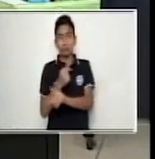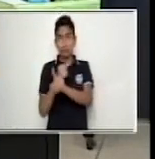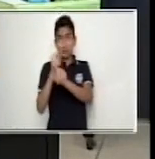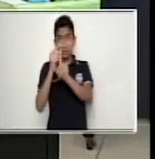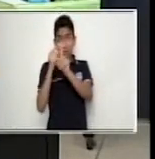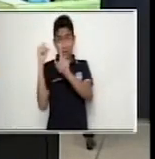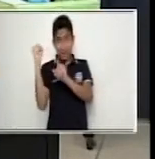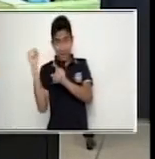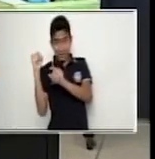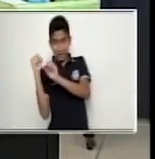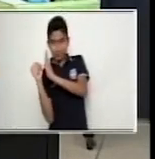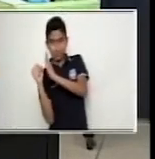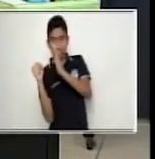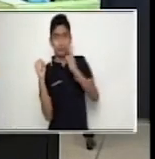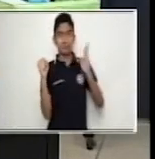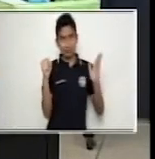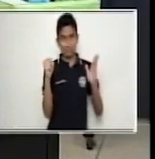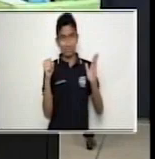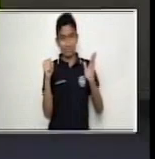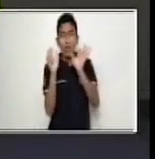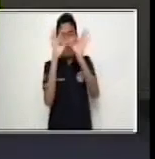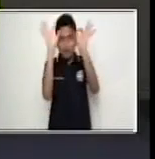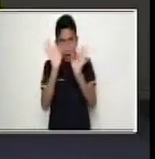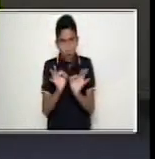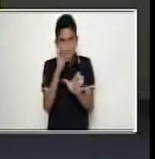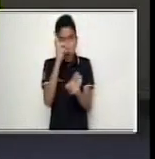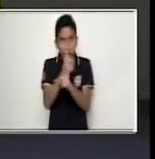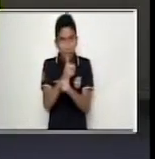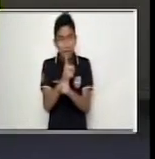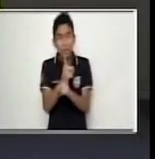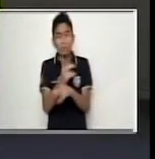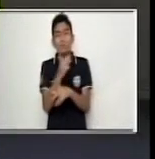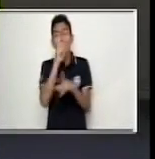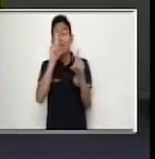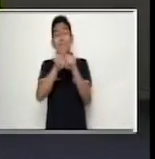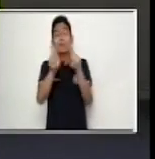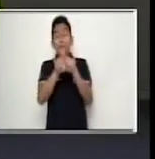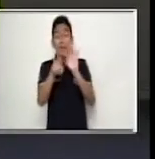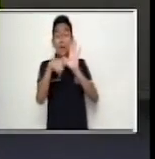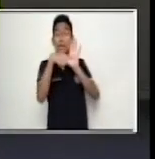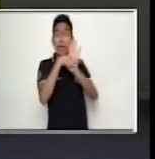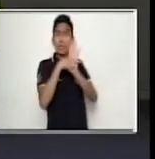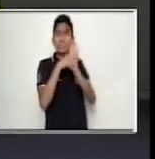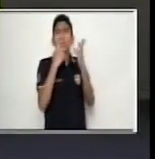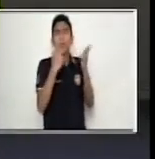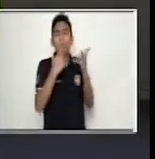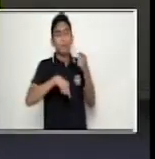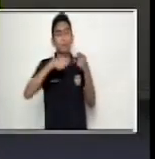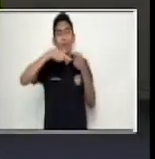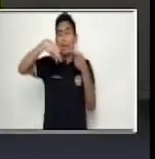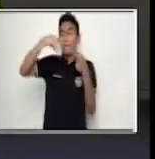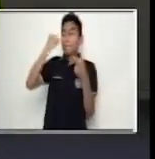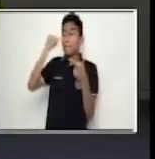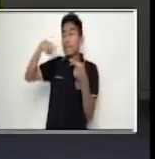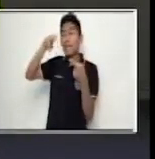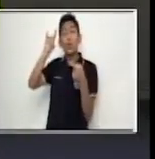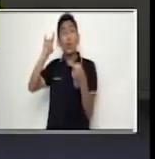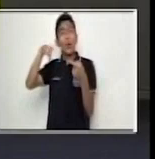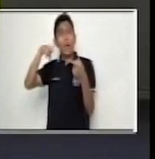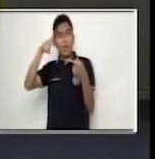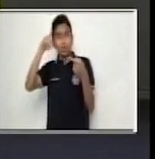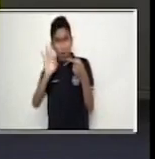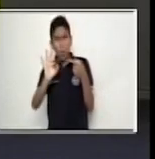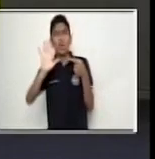derecha a izquierda. Las partes de nuestra resta son minuendo, que aparece en la